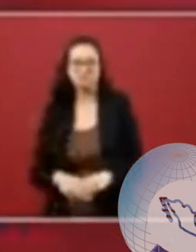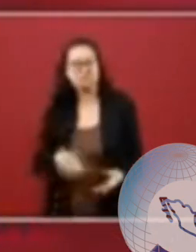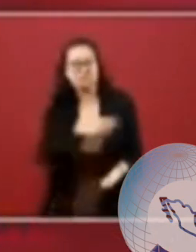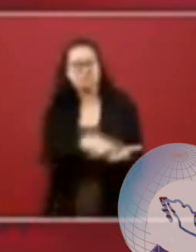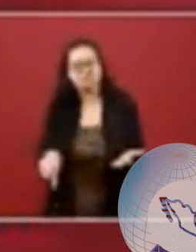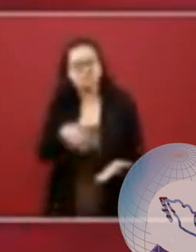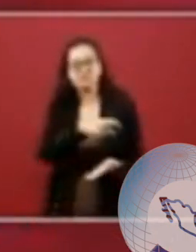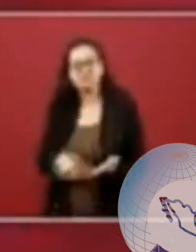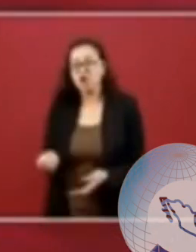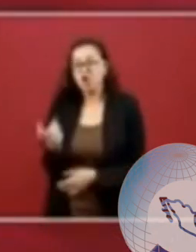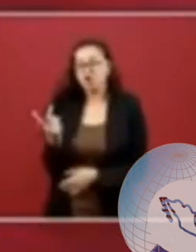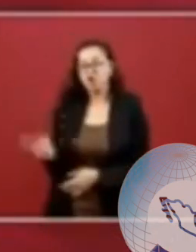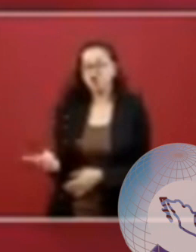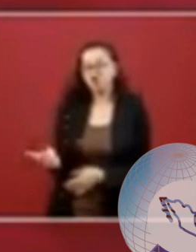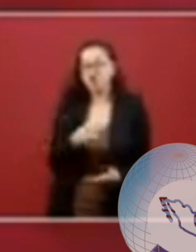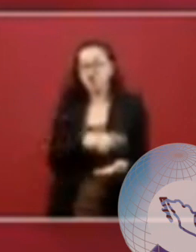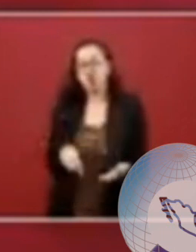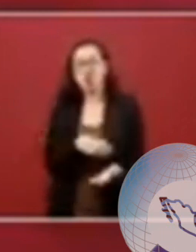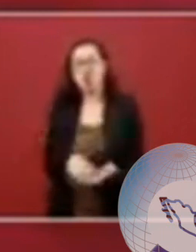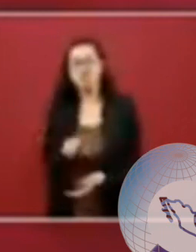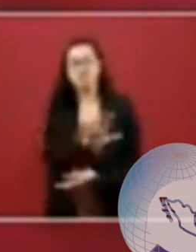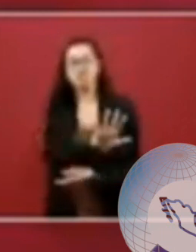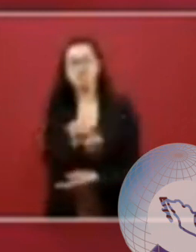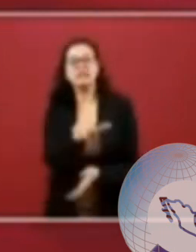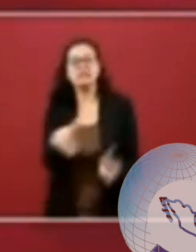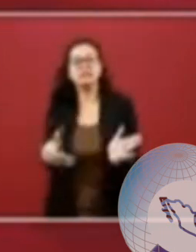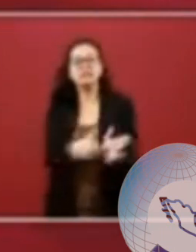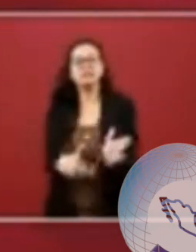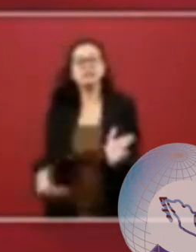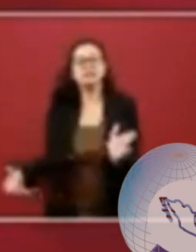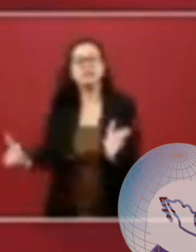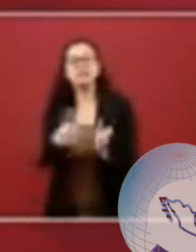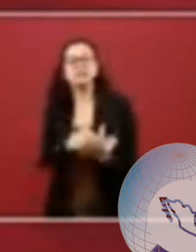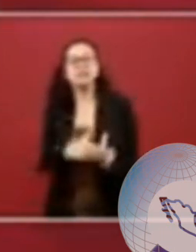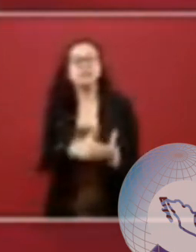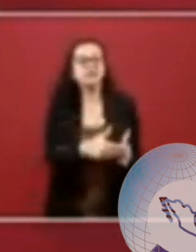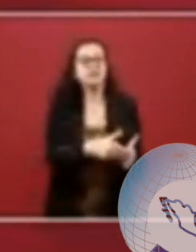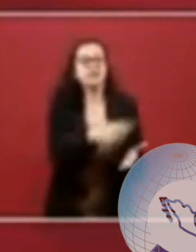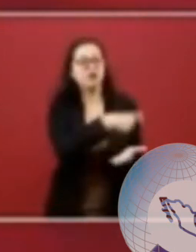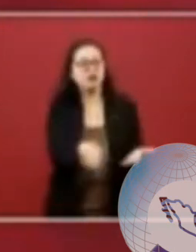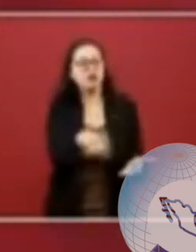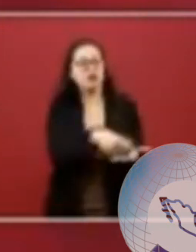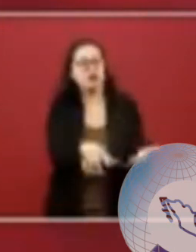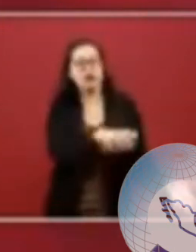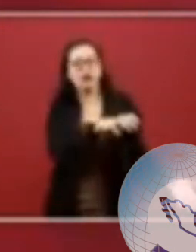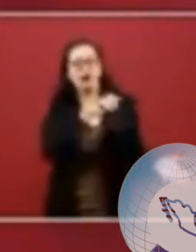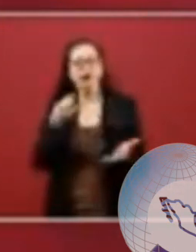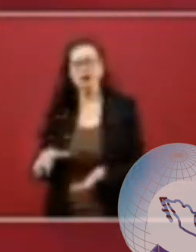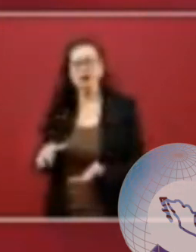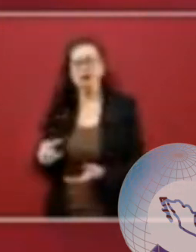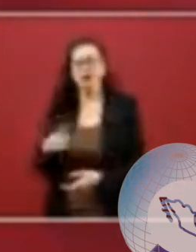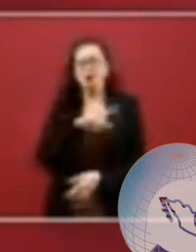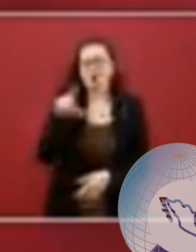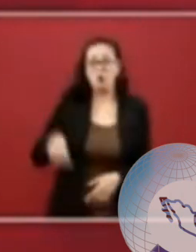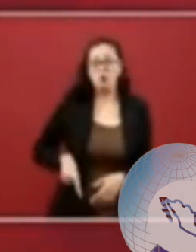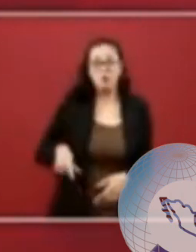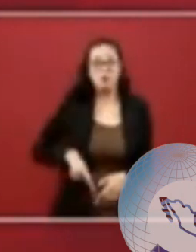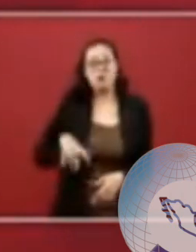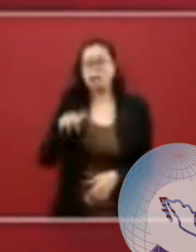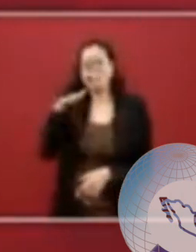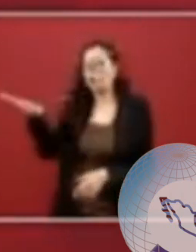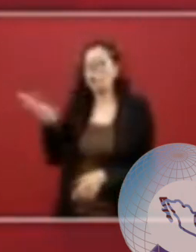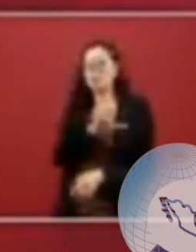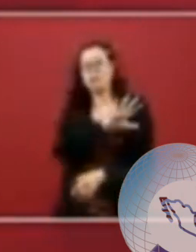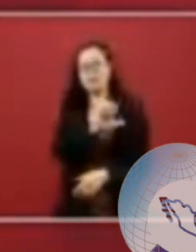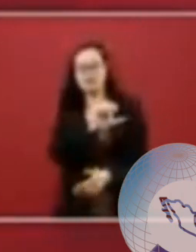Compran las dos empresas 500,000 millones. El resto del gobierno, 500,000 millones. Nada